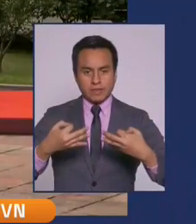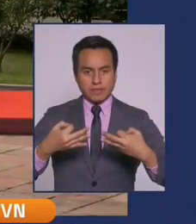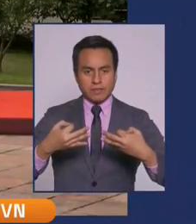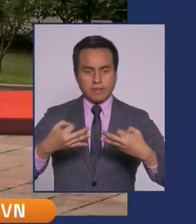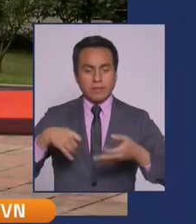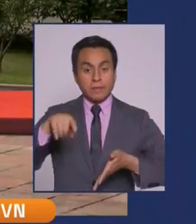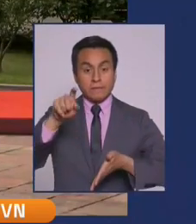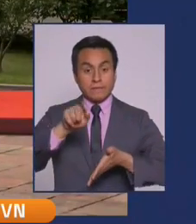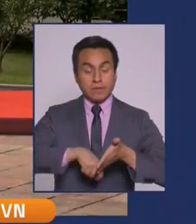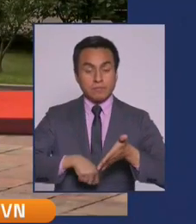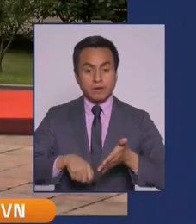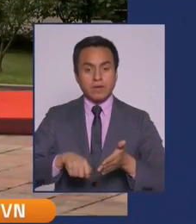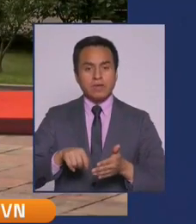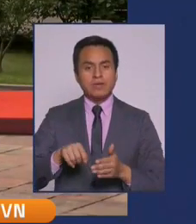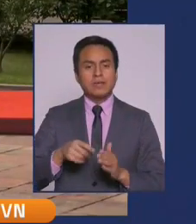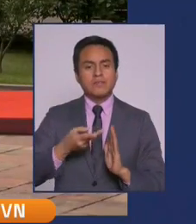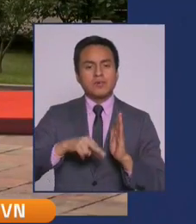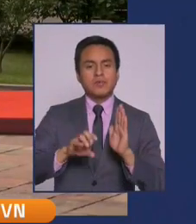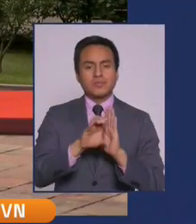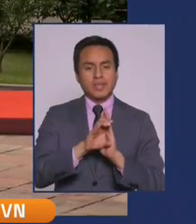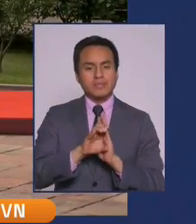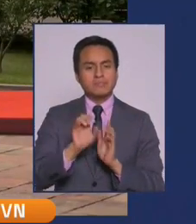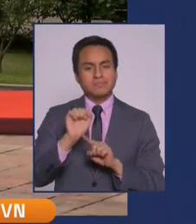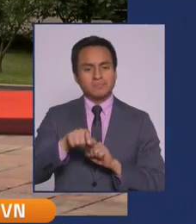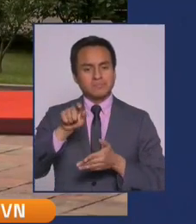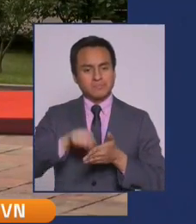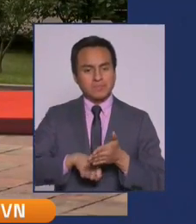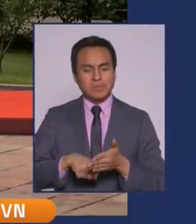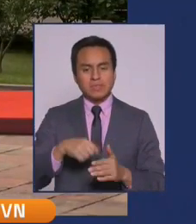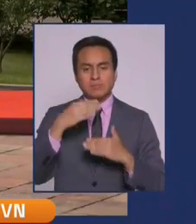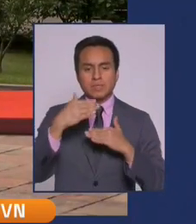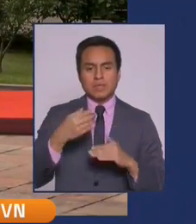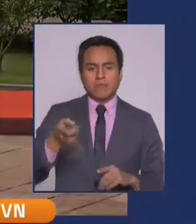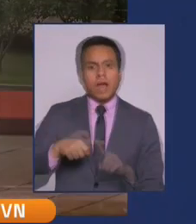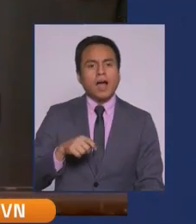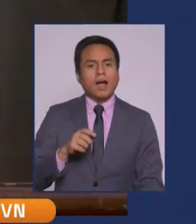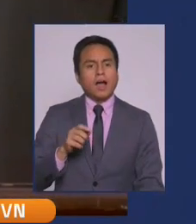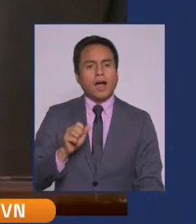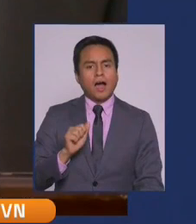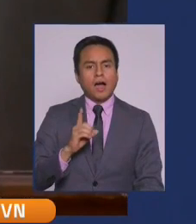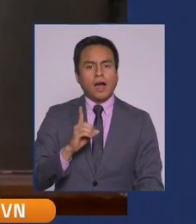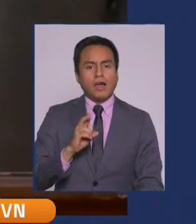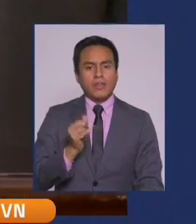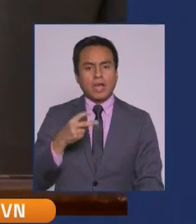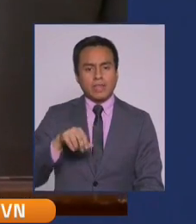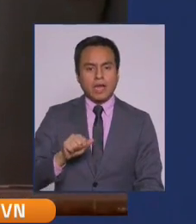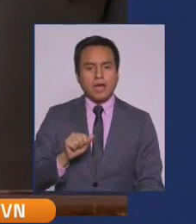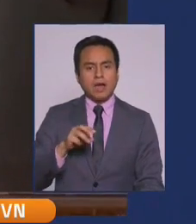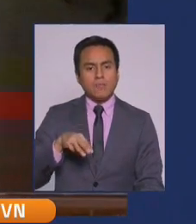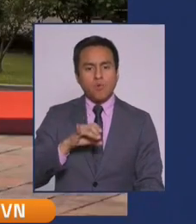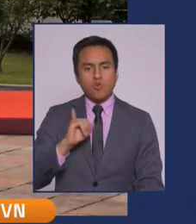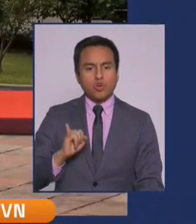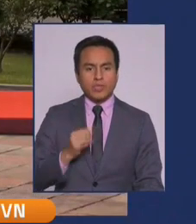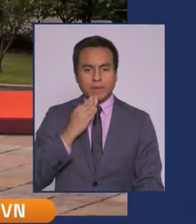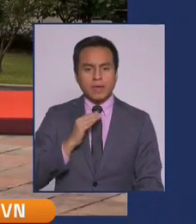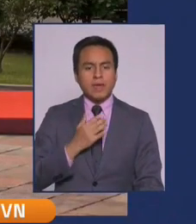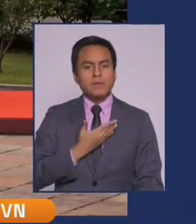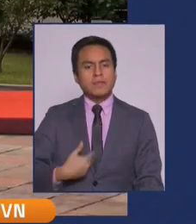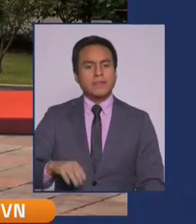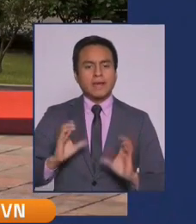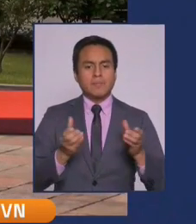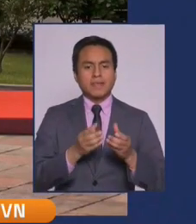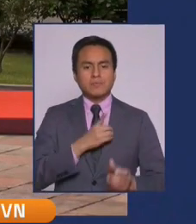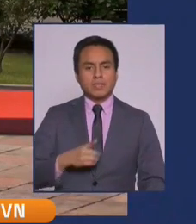Blumel está operando desde La Moneda para su partido con un traje a la medida por el momento. Cuando el ministro Blumel está